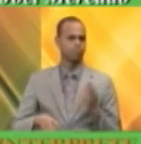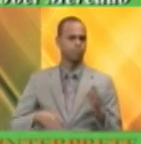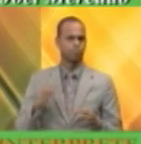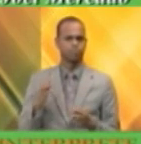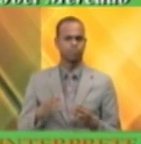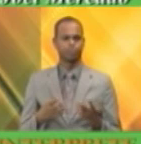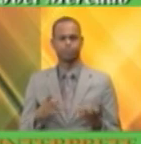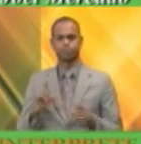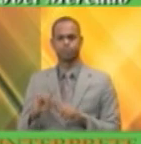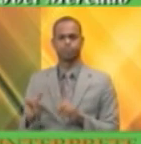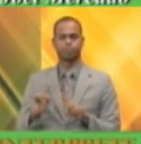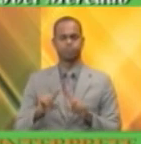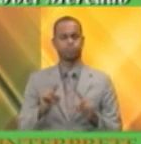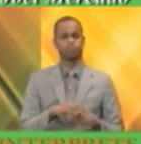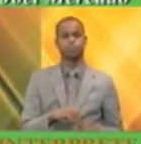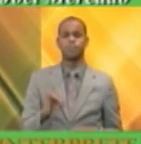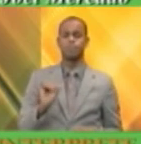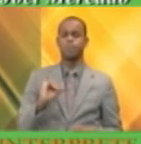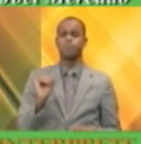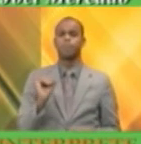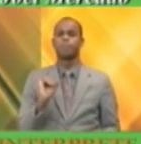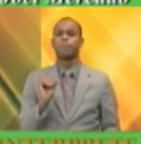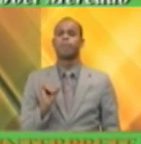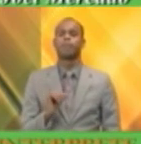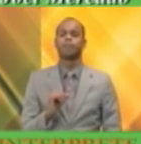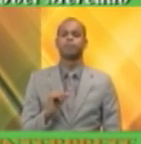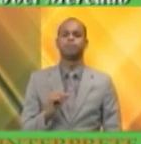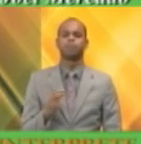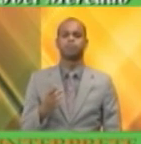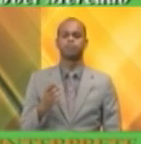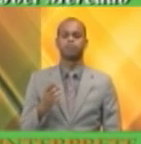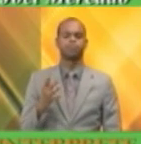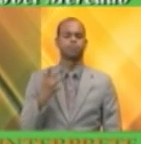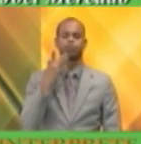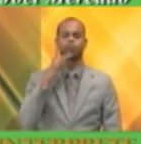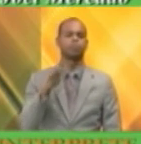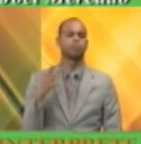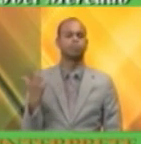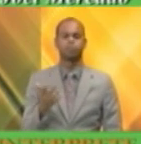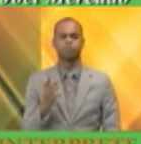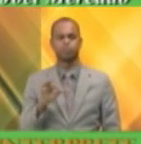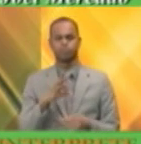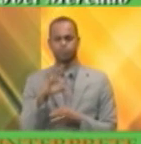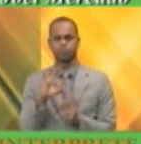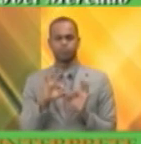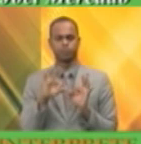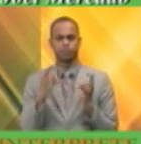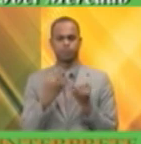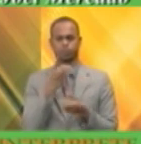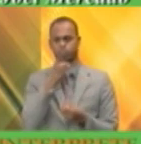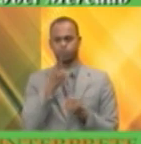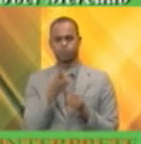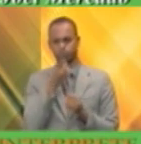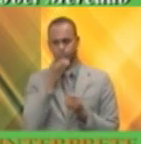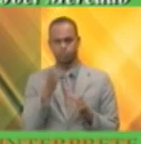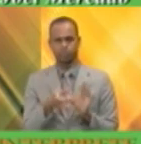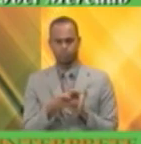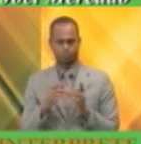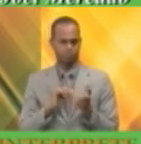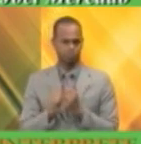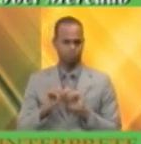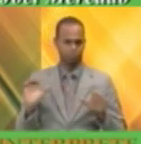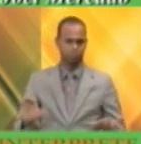sí. No, y que tuvimos la suerte de que la Federación Dominicana de Atletismo, de atletas